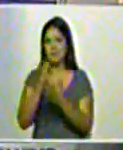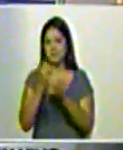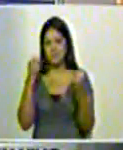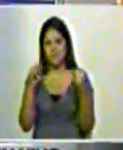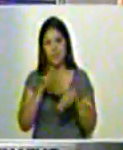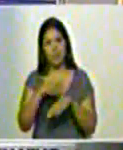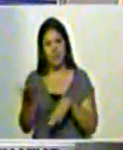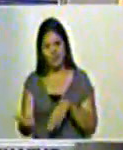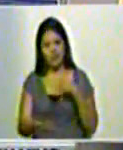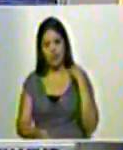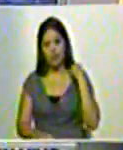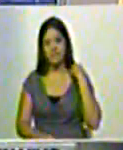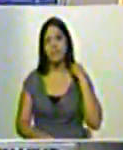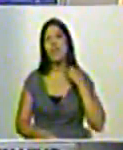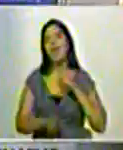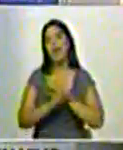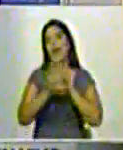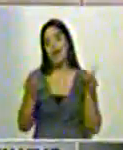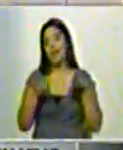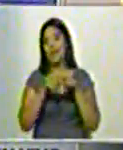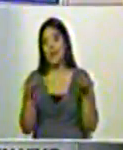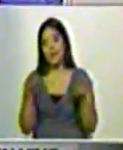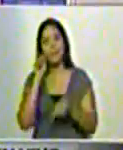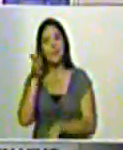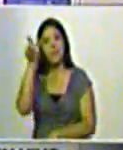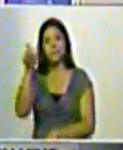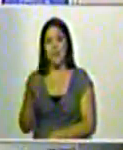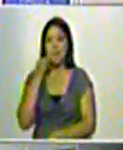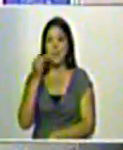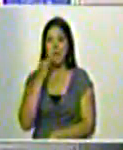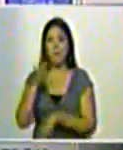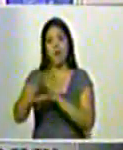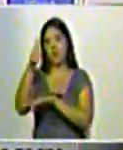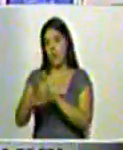no hay liderazgo. Claro, ellos consiguieron al tonto exacto para echarle la culpa.